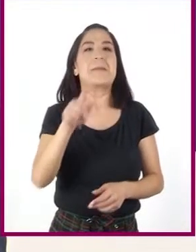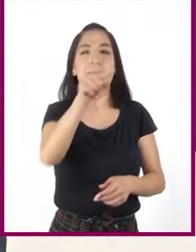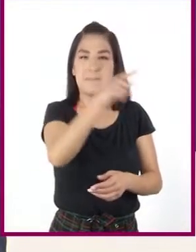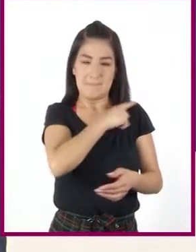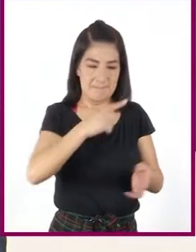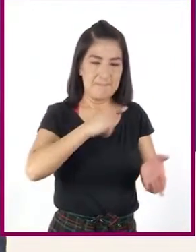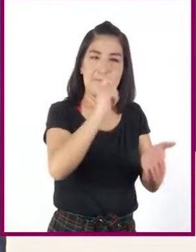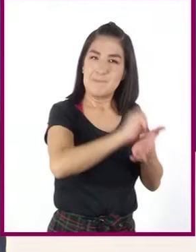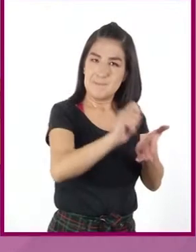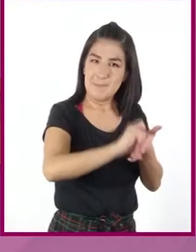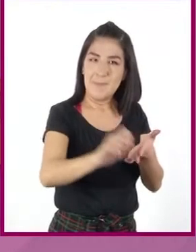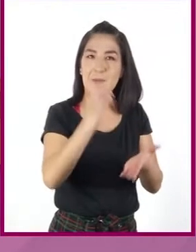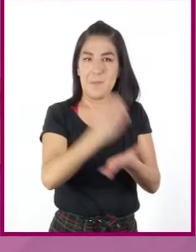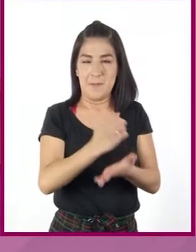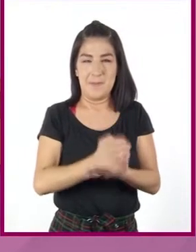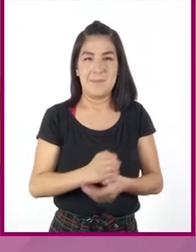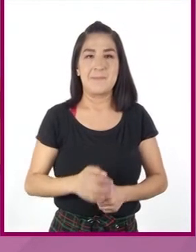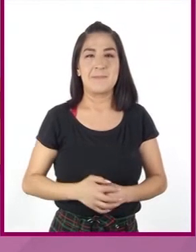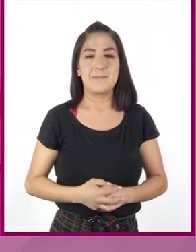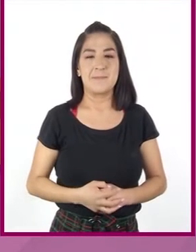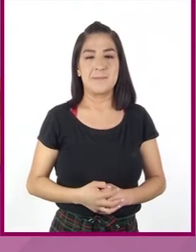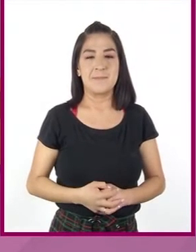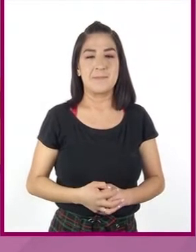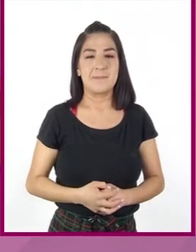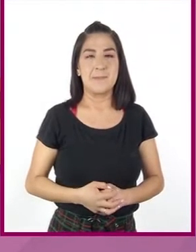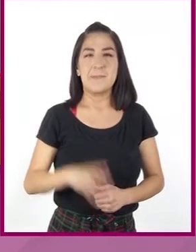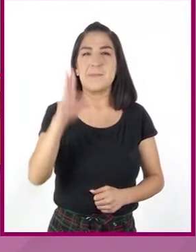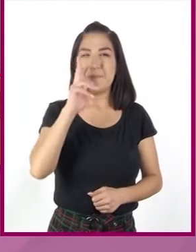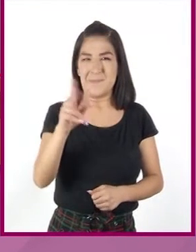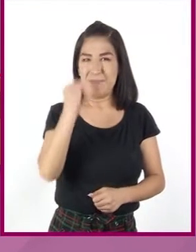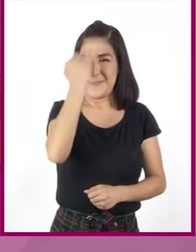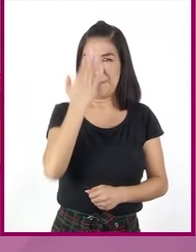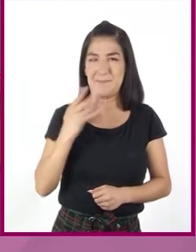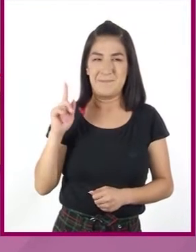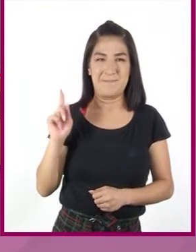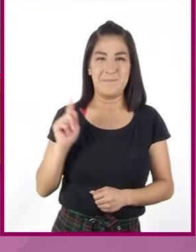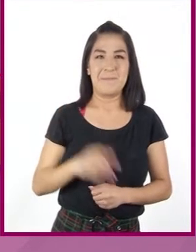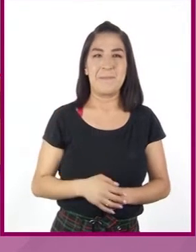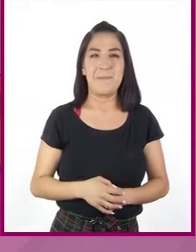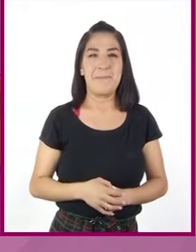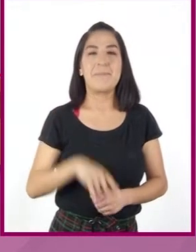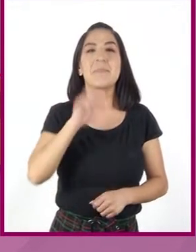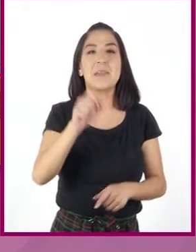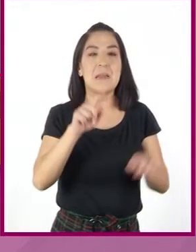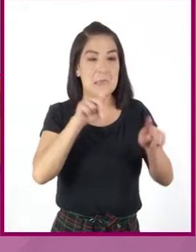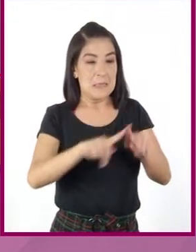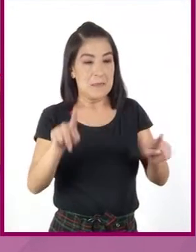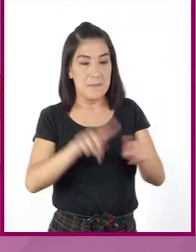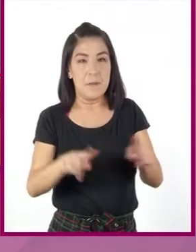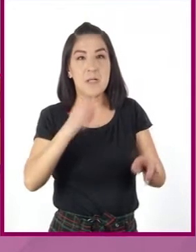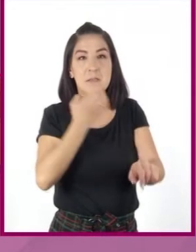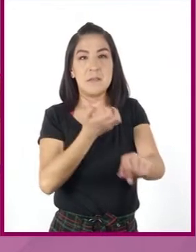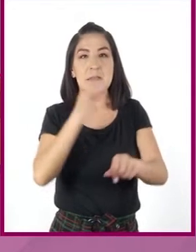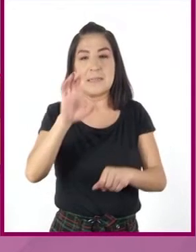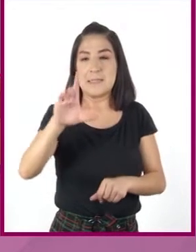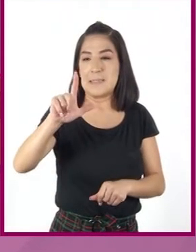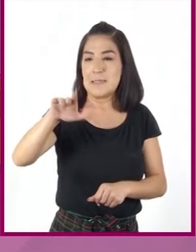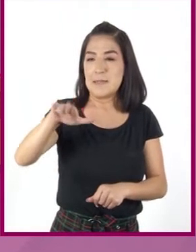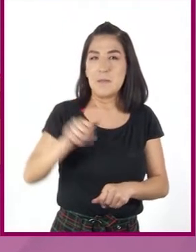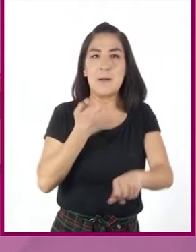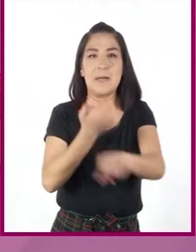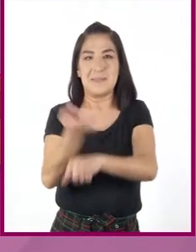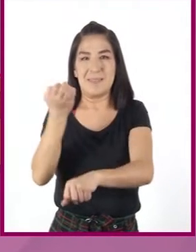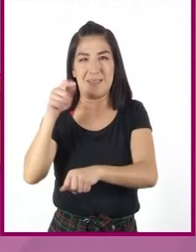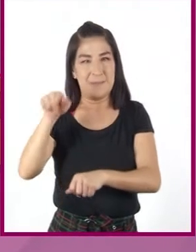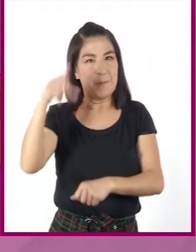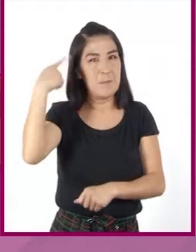sus conclusiones. Como pudimos ver en la imagen, los climas del estado de Puebla permanecen constantes